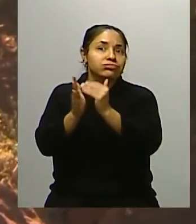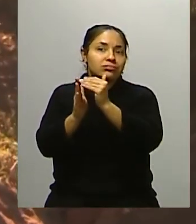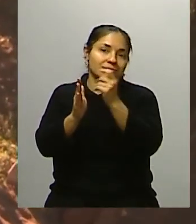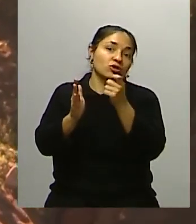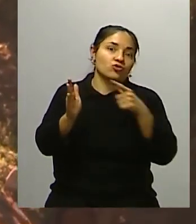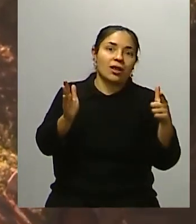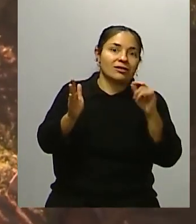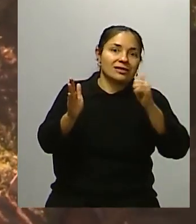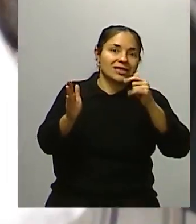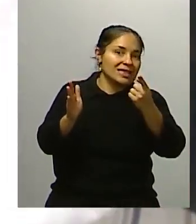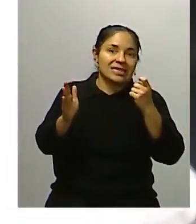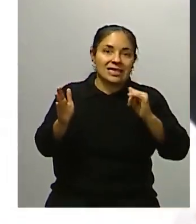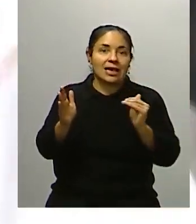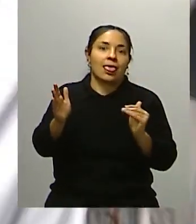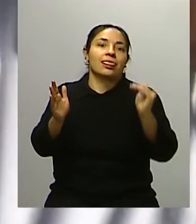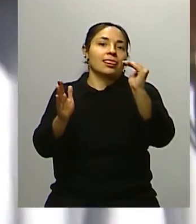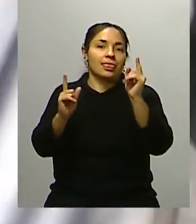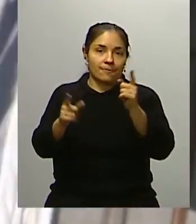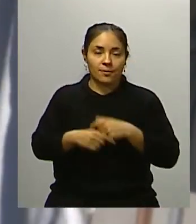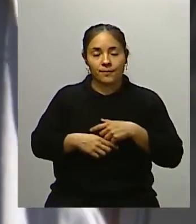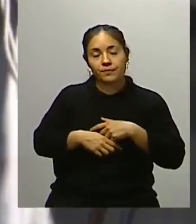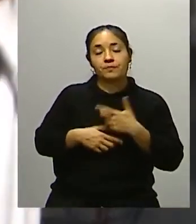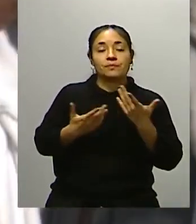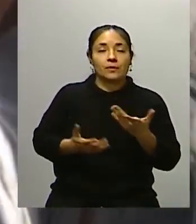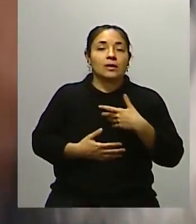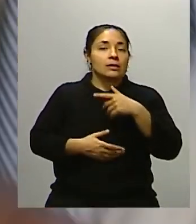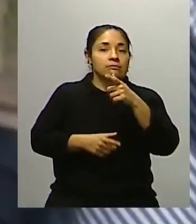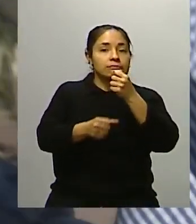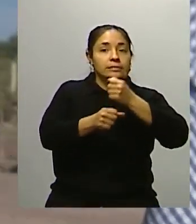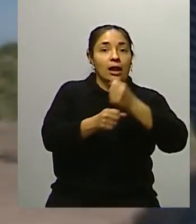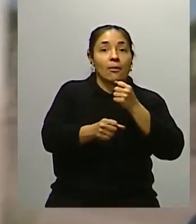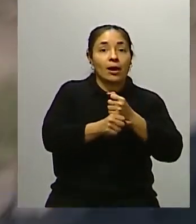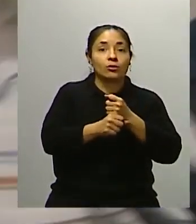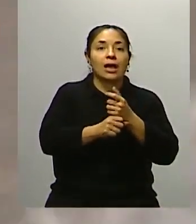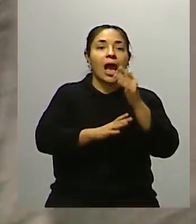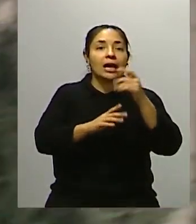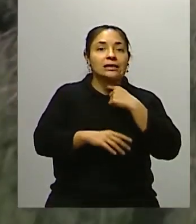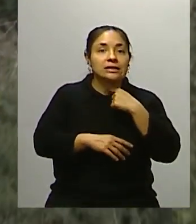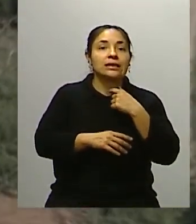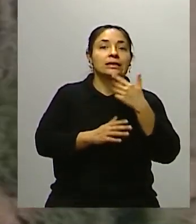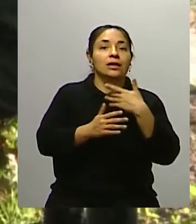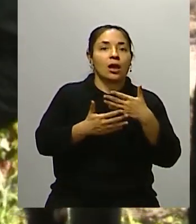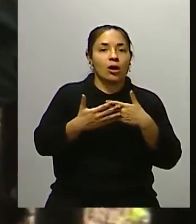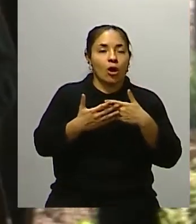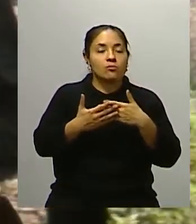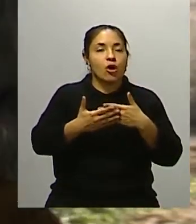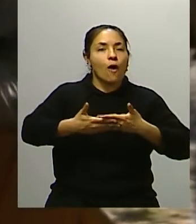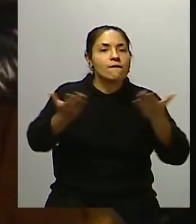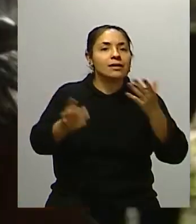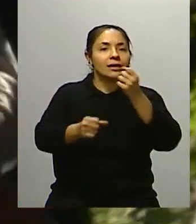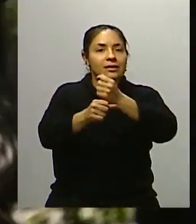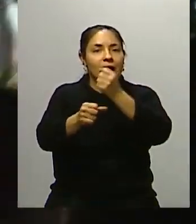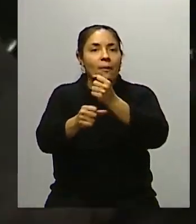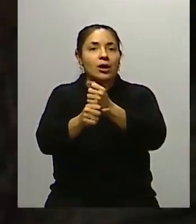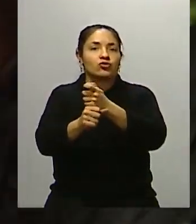puesto de trabajo, tienen ciertas pretensiones y se aglomeran en aquellas ofertas en donde quizás el salario es mucho